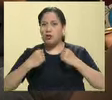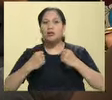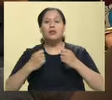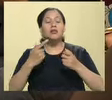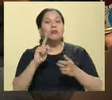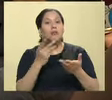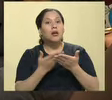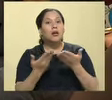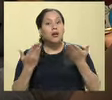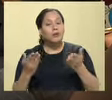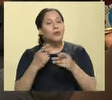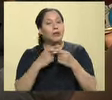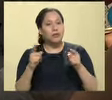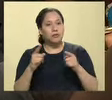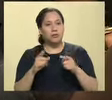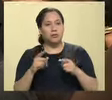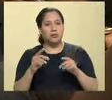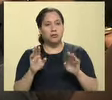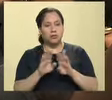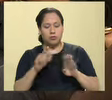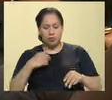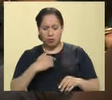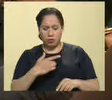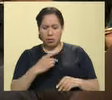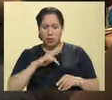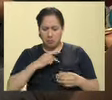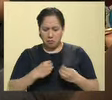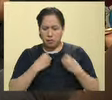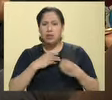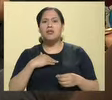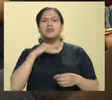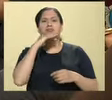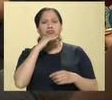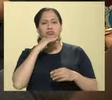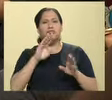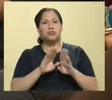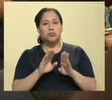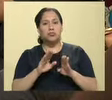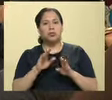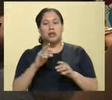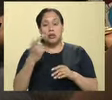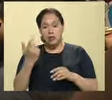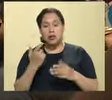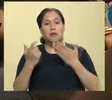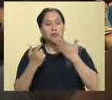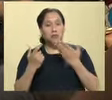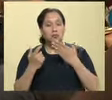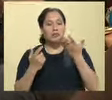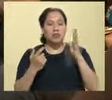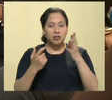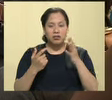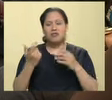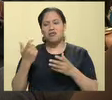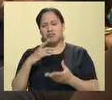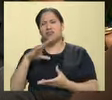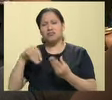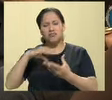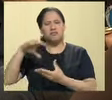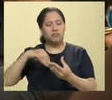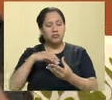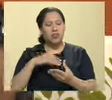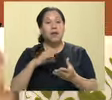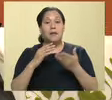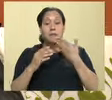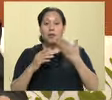pero te logró satisfacer la vida en el salario tibio. Y ahí es cuando decimos y cuestionamos,